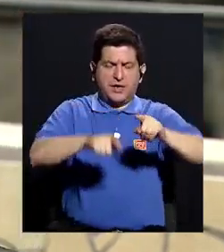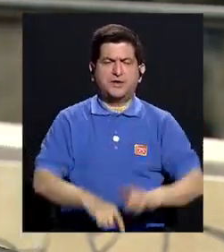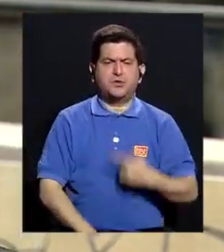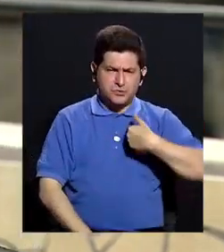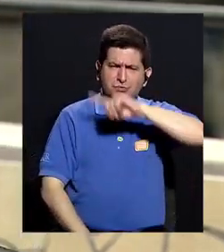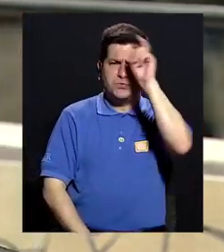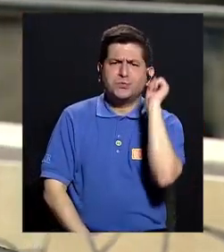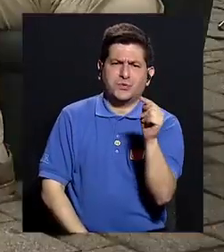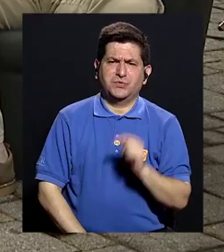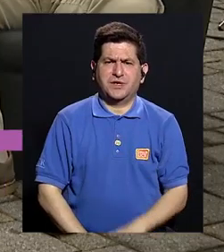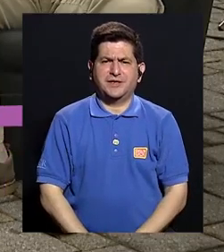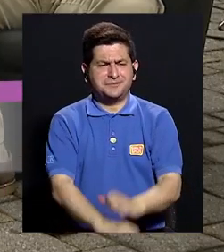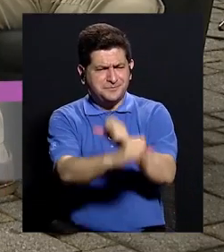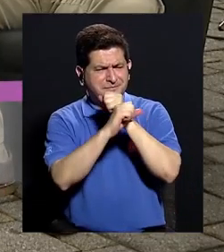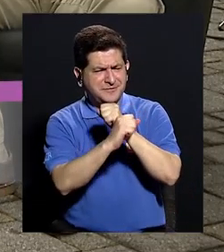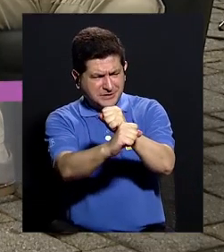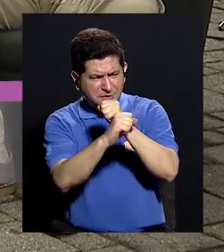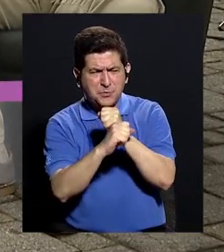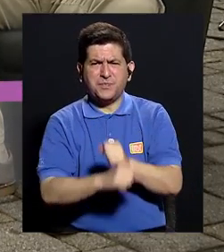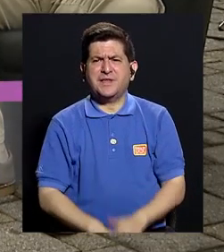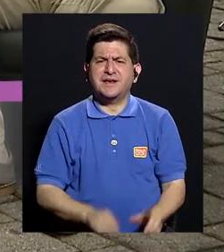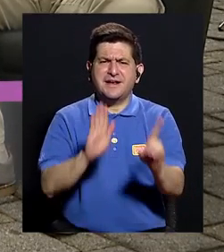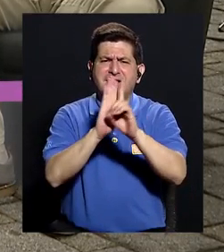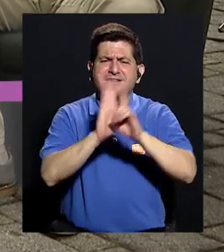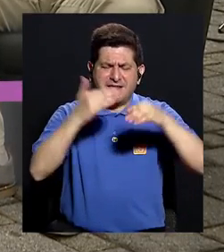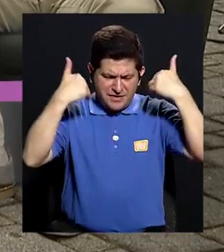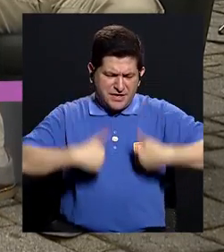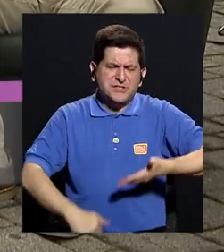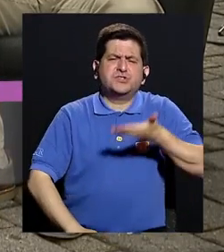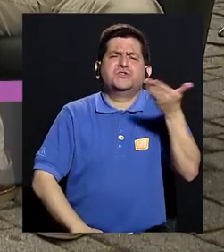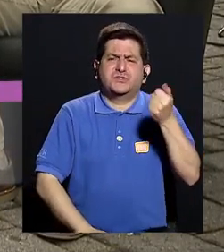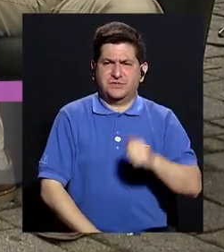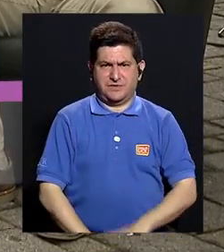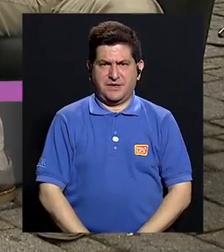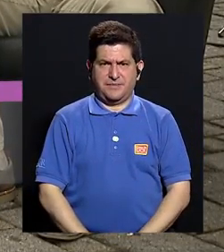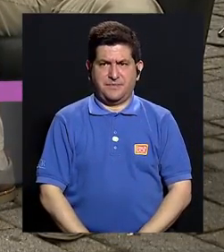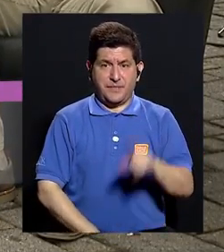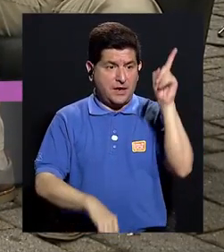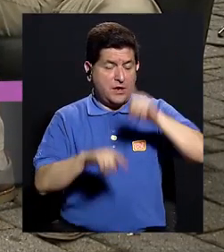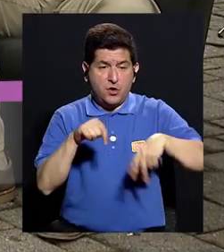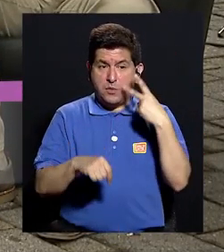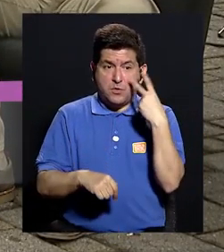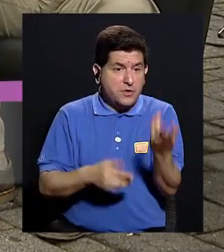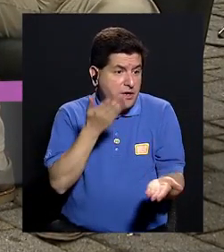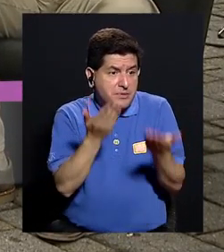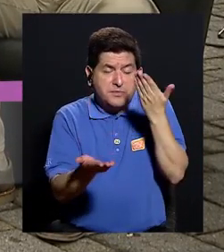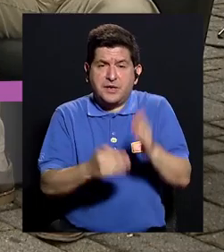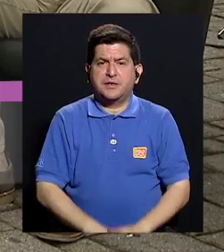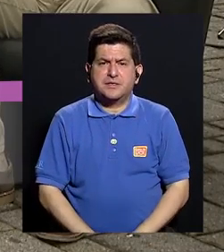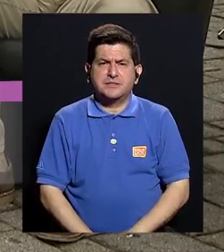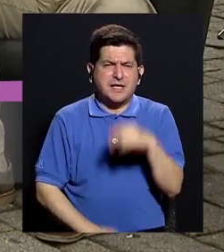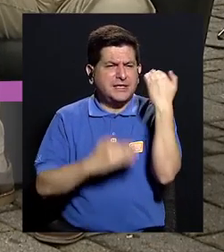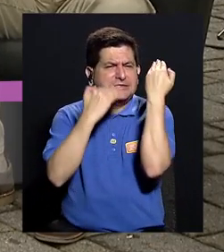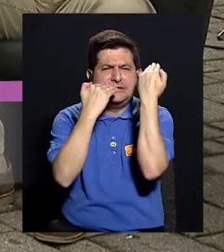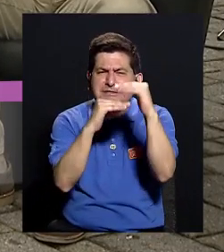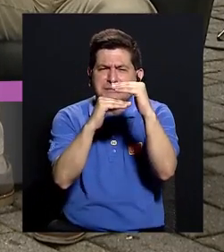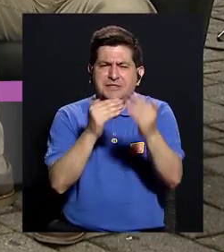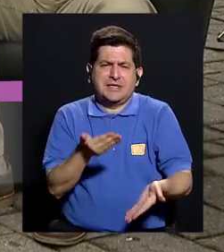par. Eso le iba a preguntar, Eva, ¿qué nos asegura estos derechos humanos? Porque no podemos verlo de una manera tan